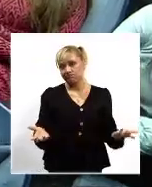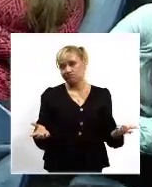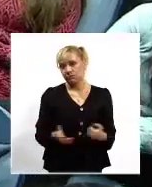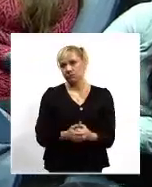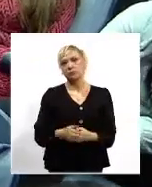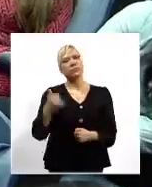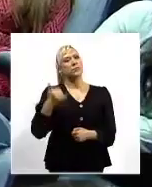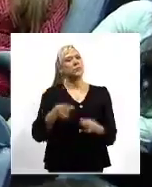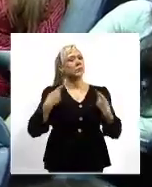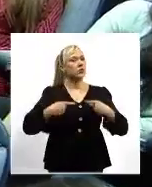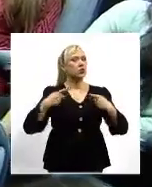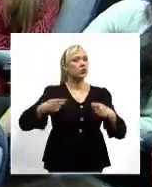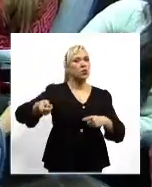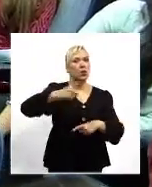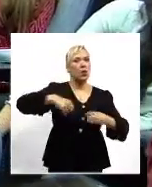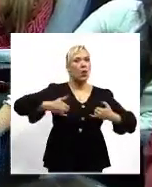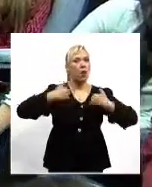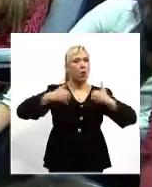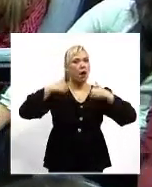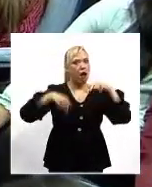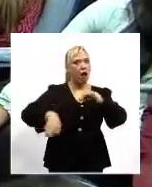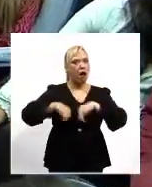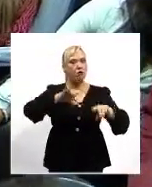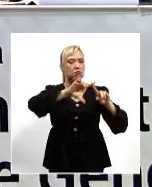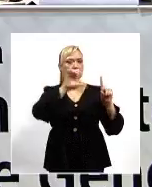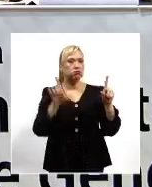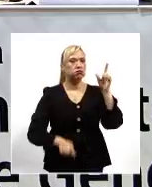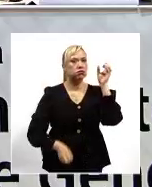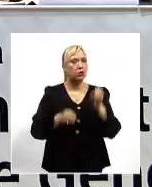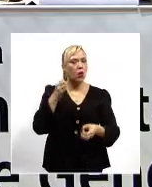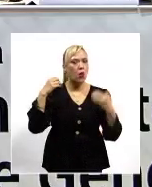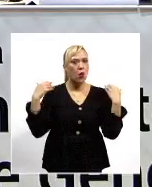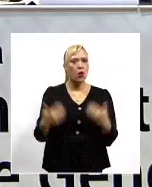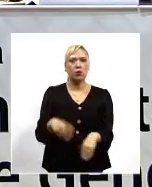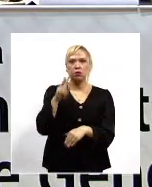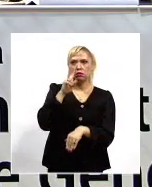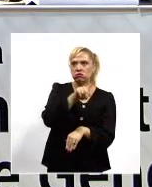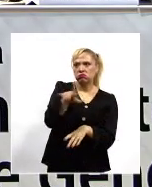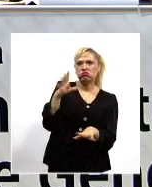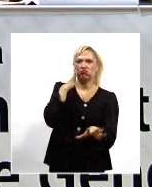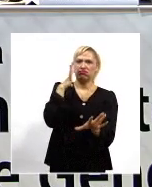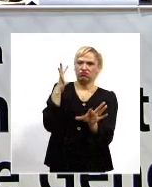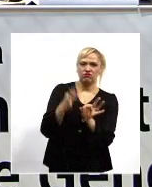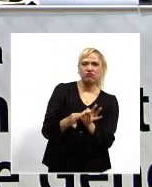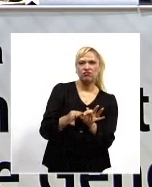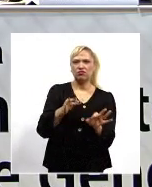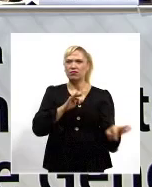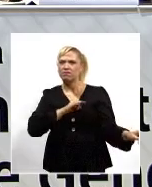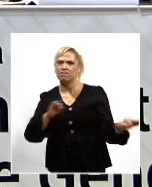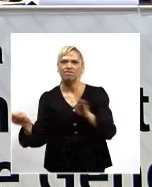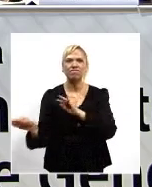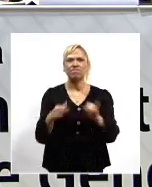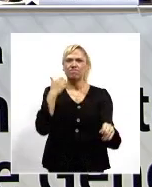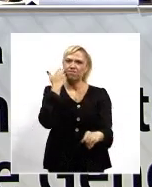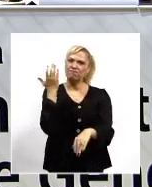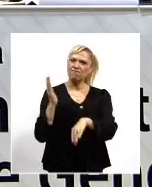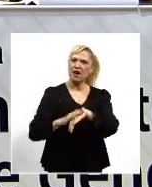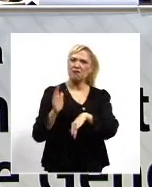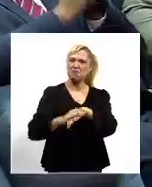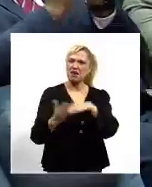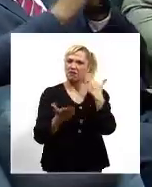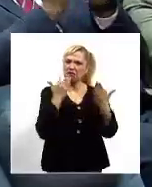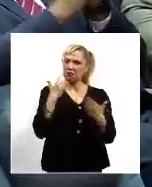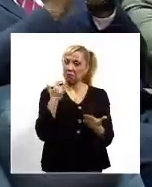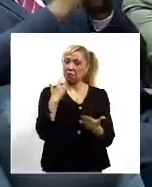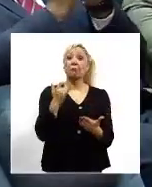las personas más jóvenes dentro del Poder Judicial de la Federación por su compromiso y empeño para contribuir a la impartición de justicia